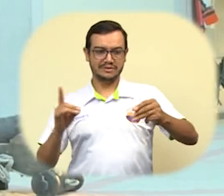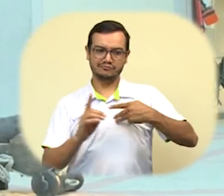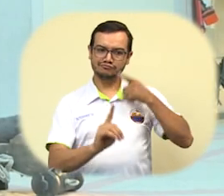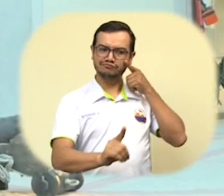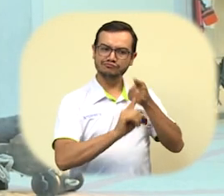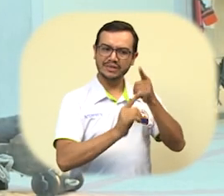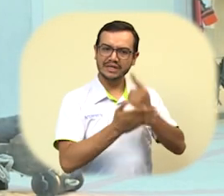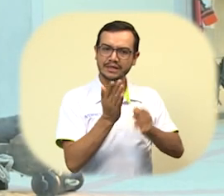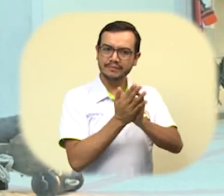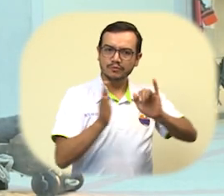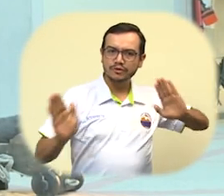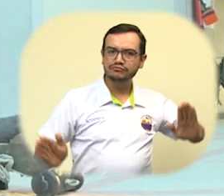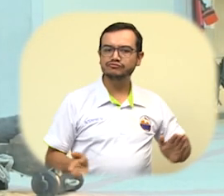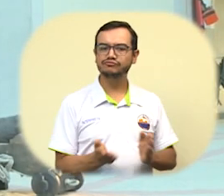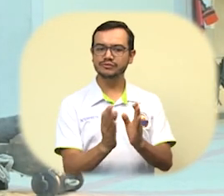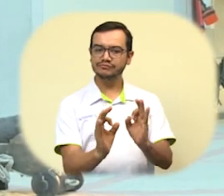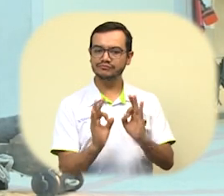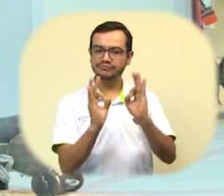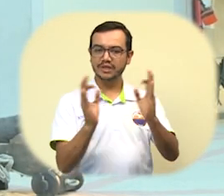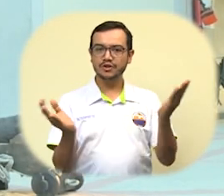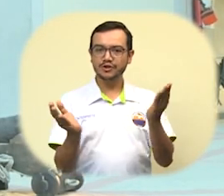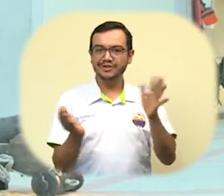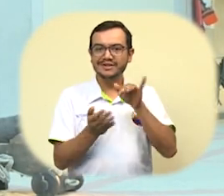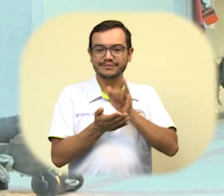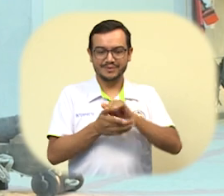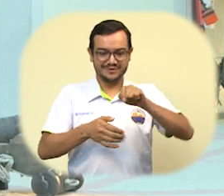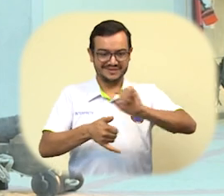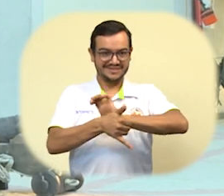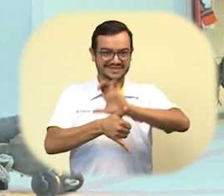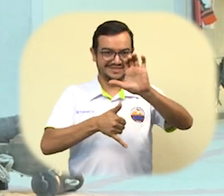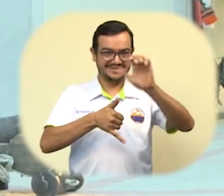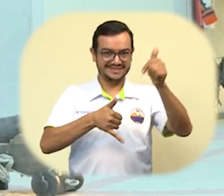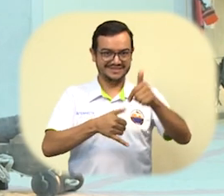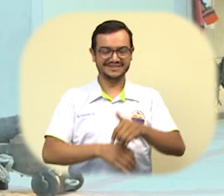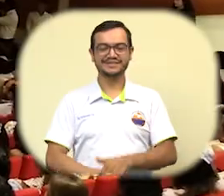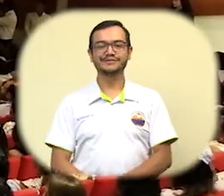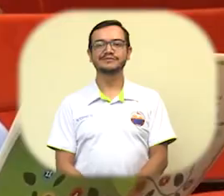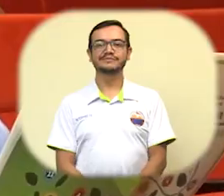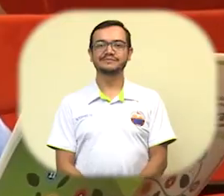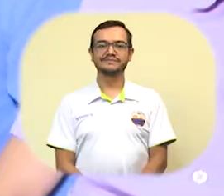Unimagdalena le apuesta al mejoramiento de la calidad educativa del departamento y la región Caribe.